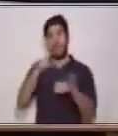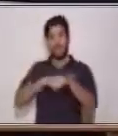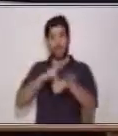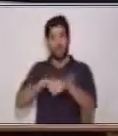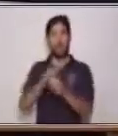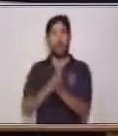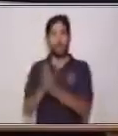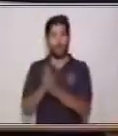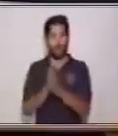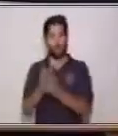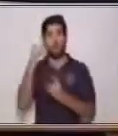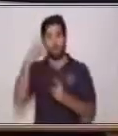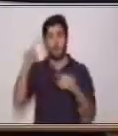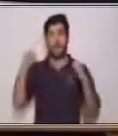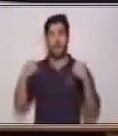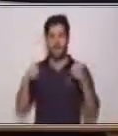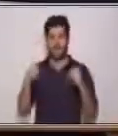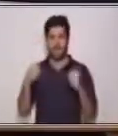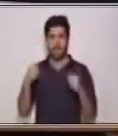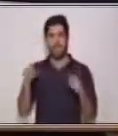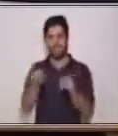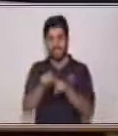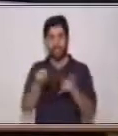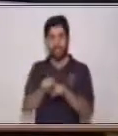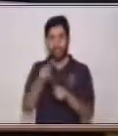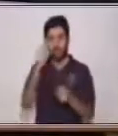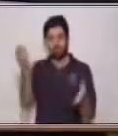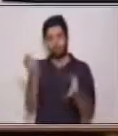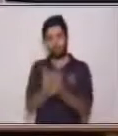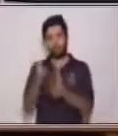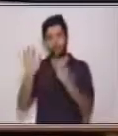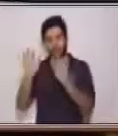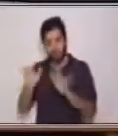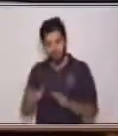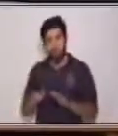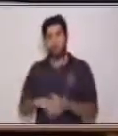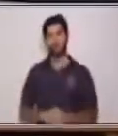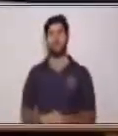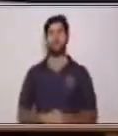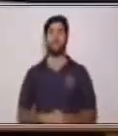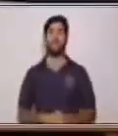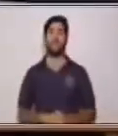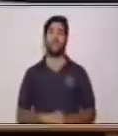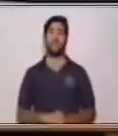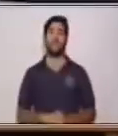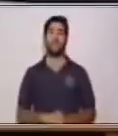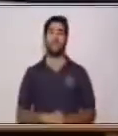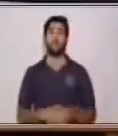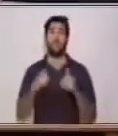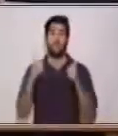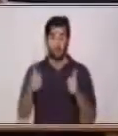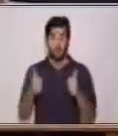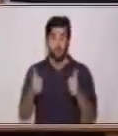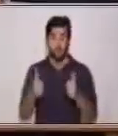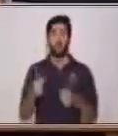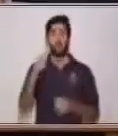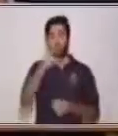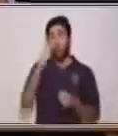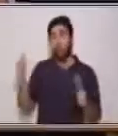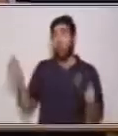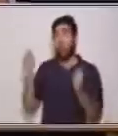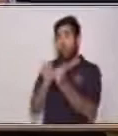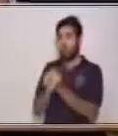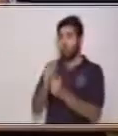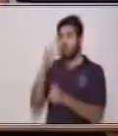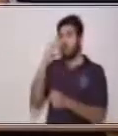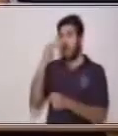poder ir acumulando ahí las recetas para que lo tengas y compartas con tu familia. Así que en casa con el adulto o con las personas